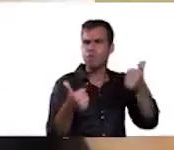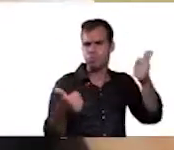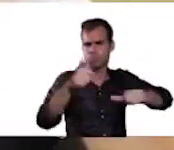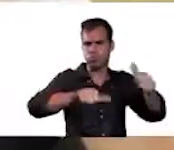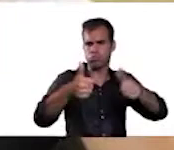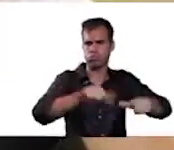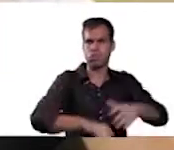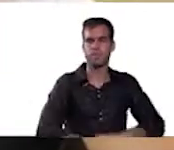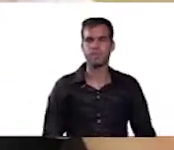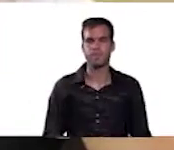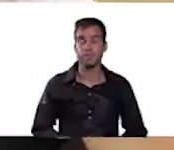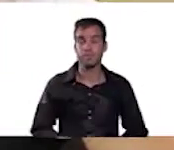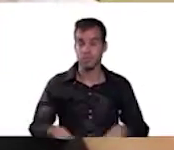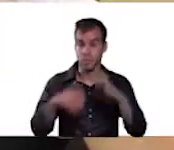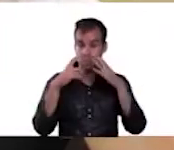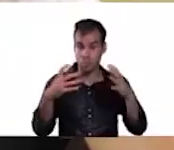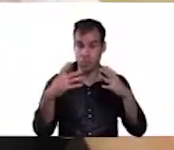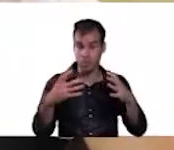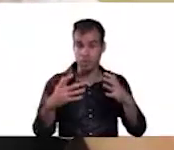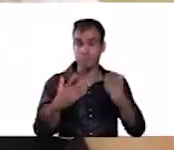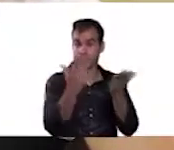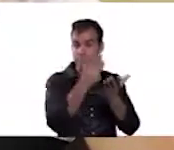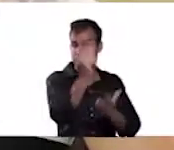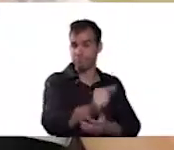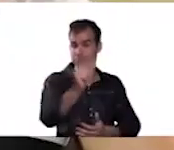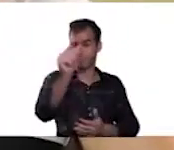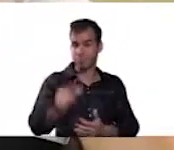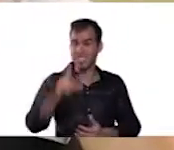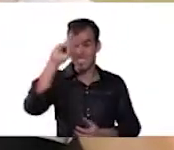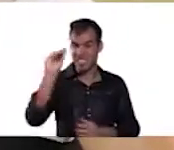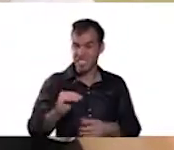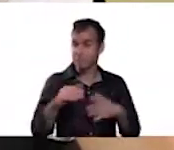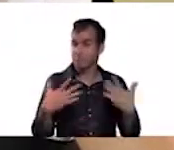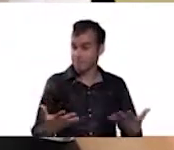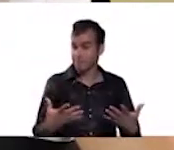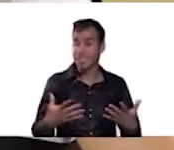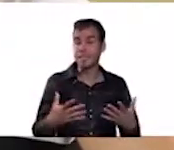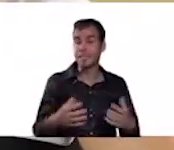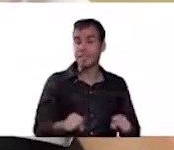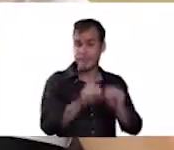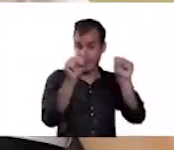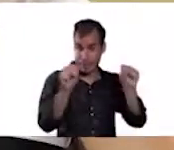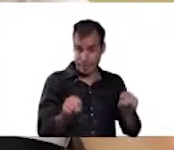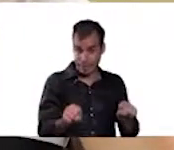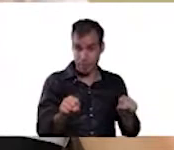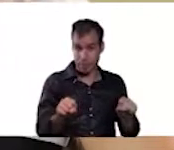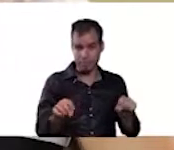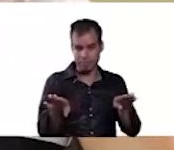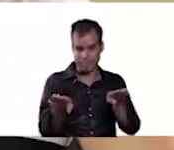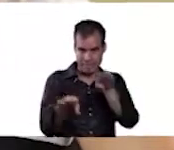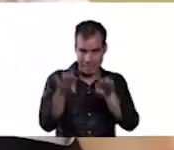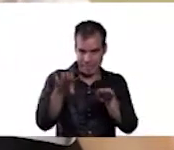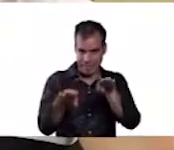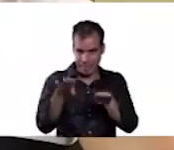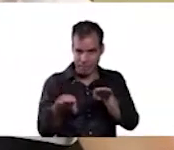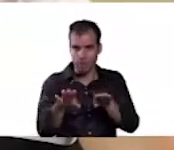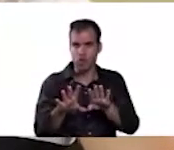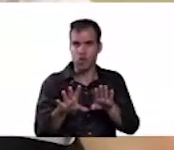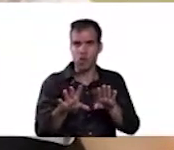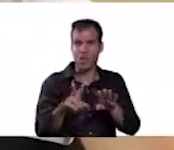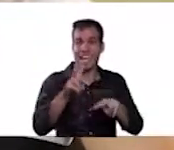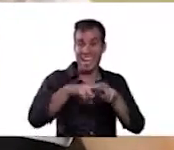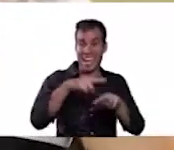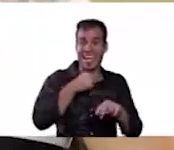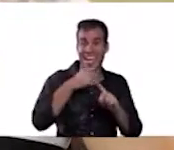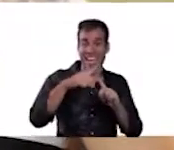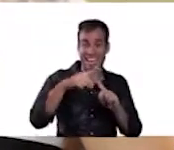agregación. Es importante que los estudiantes sepan que cuando los sistemas en equilibrio son heterogéneos, en la